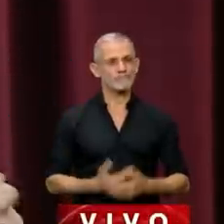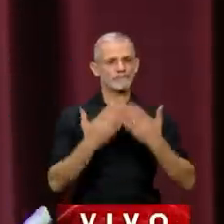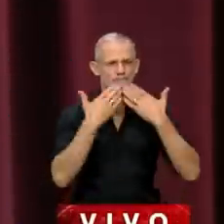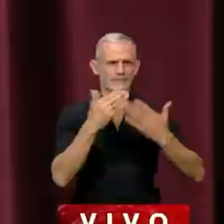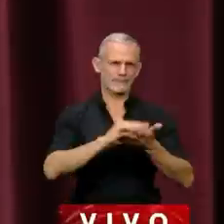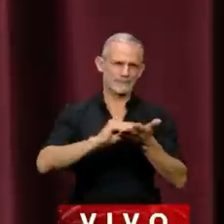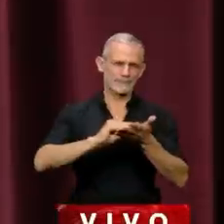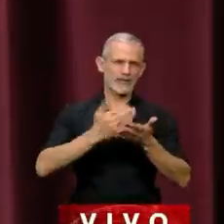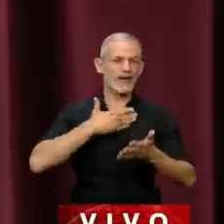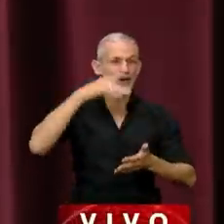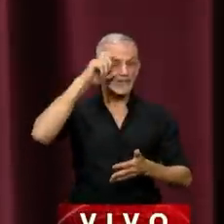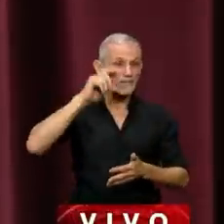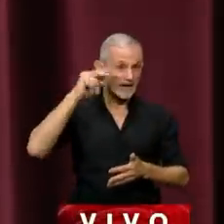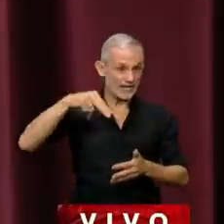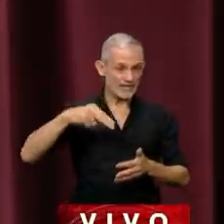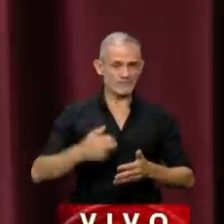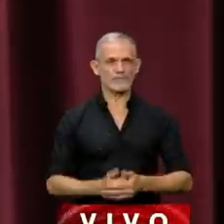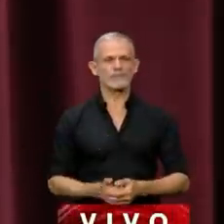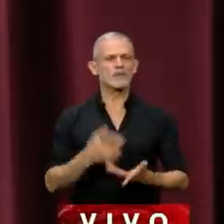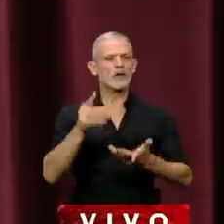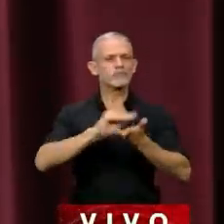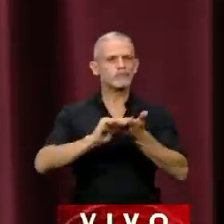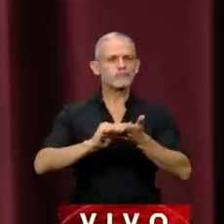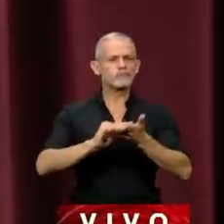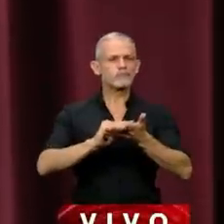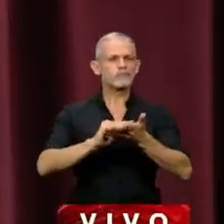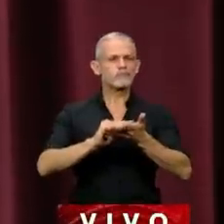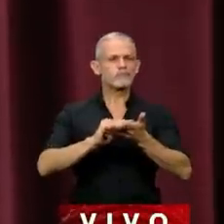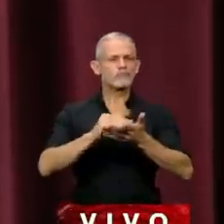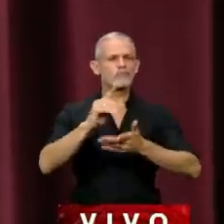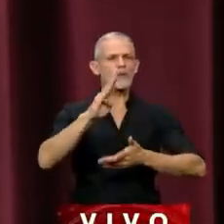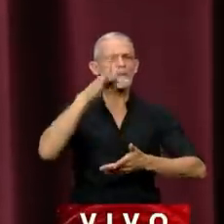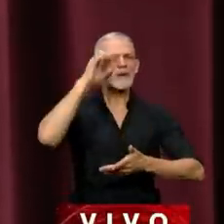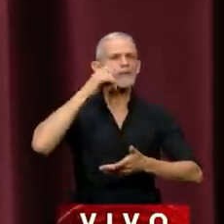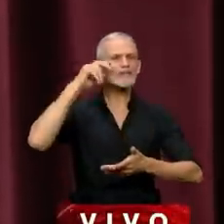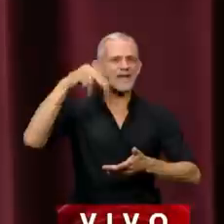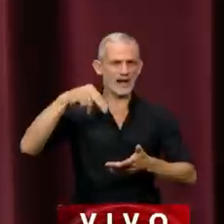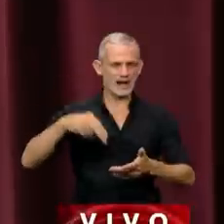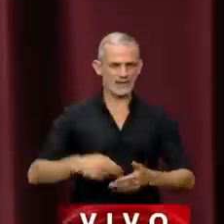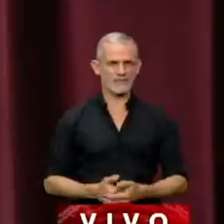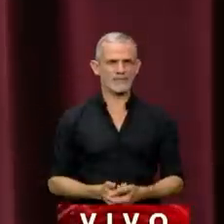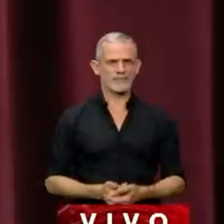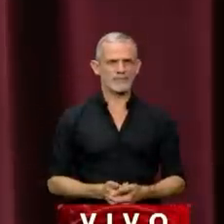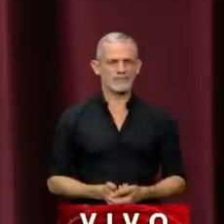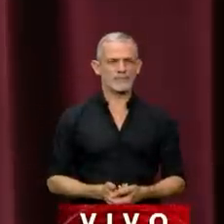Gracias, diputada Fein. En uso de la palabra, la diputada Besbesian.